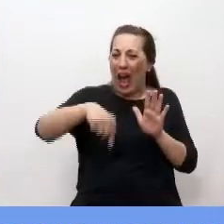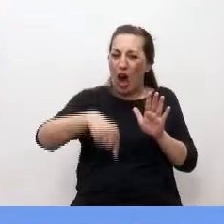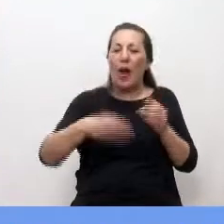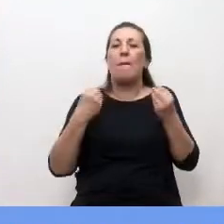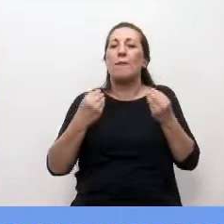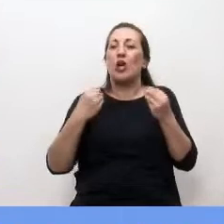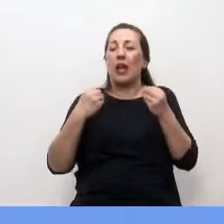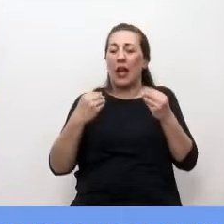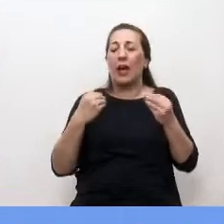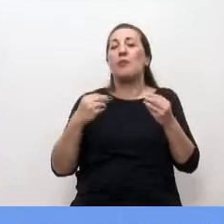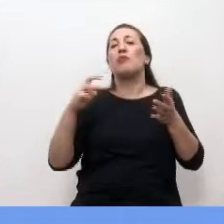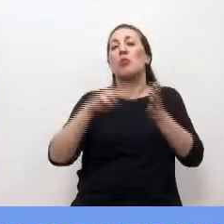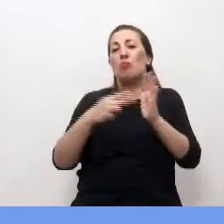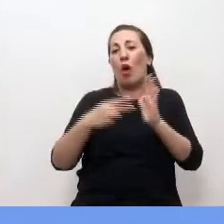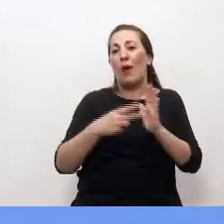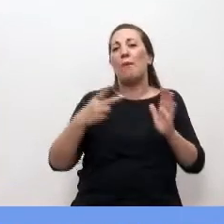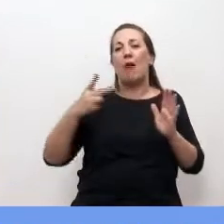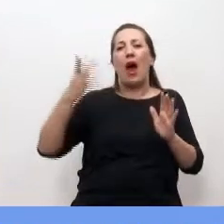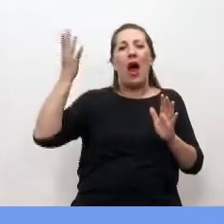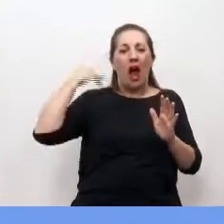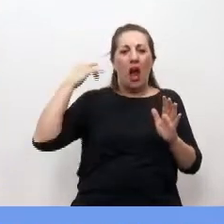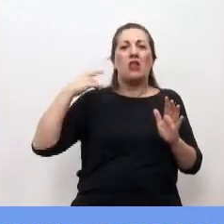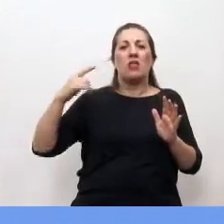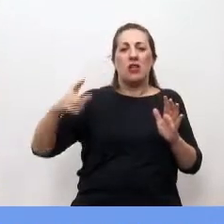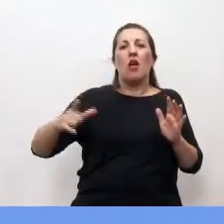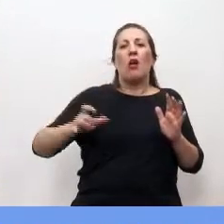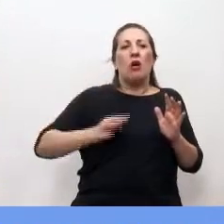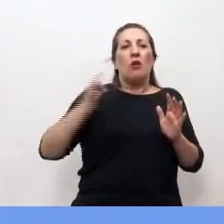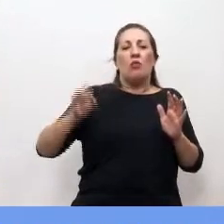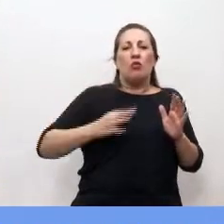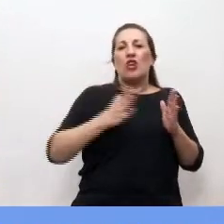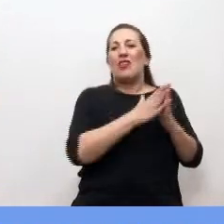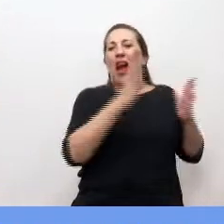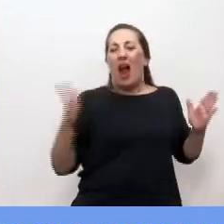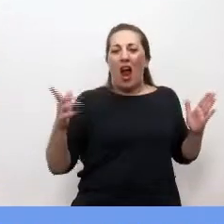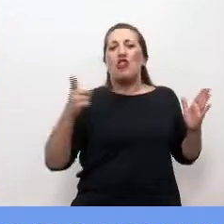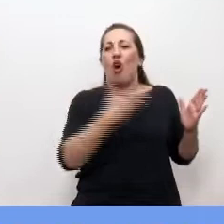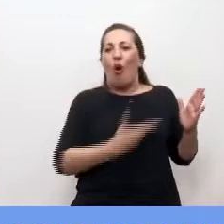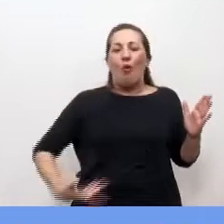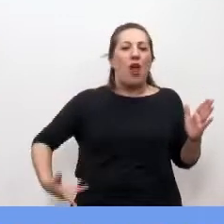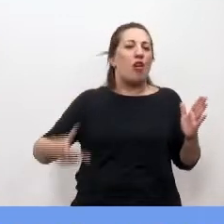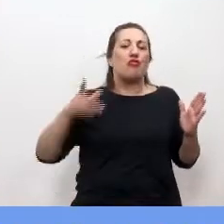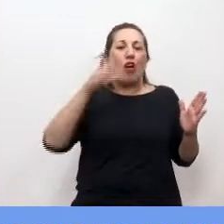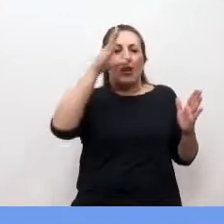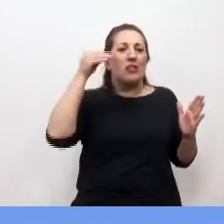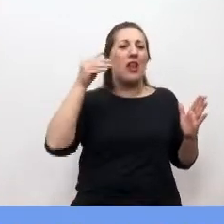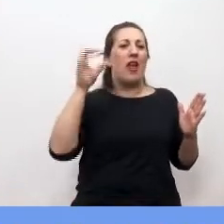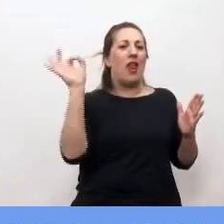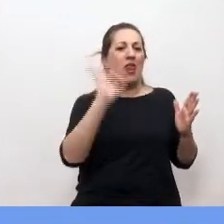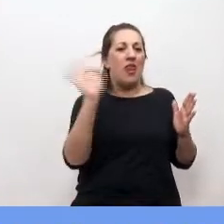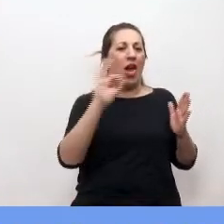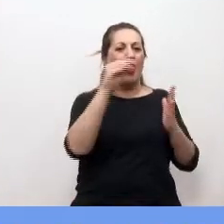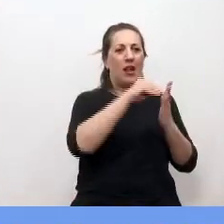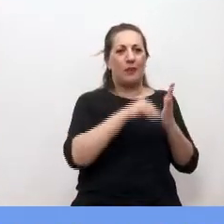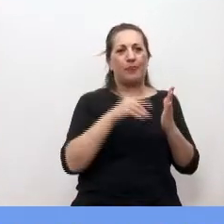durante toda la década ganada no se había registrado él es imposible porque Permítame